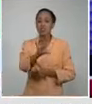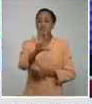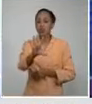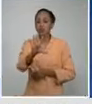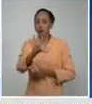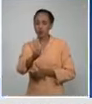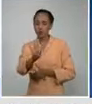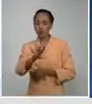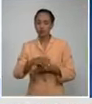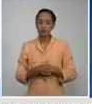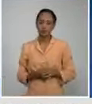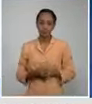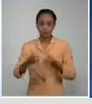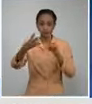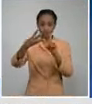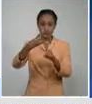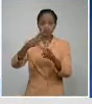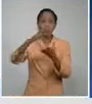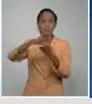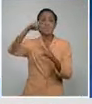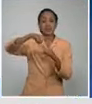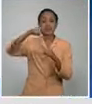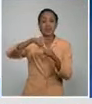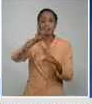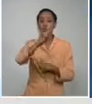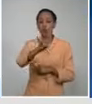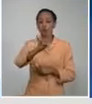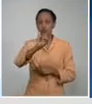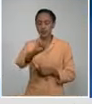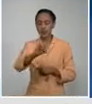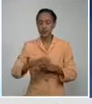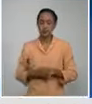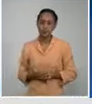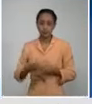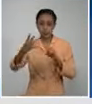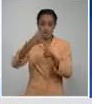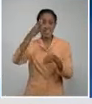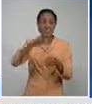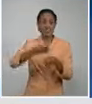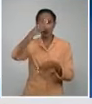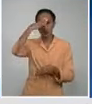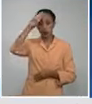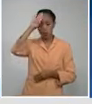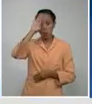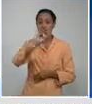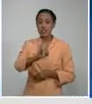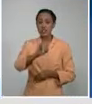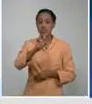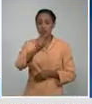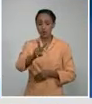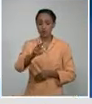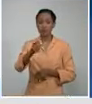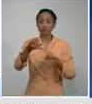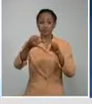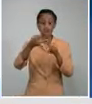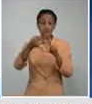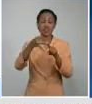154, le sigue Matanzas con 96, Santiago de Cuba con 62, Santi Espíritus